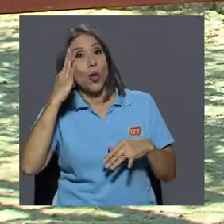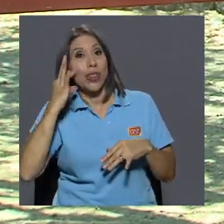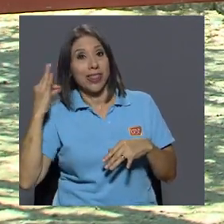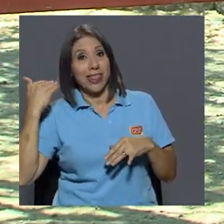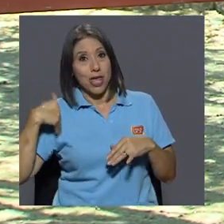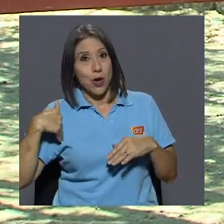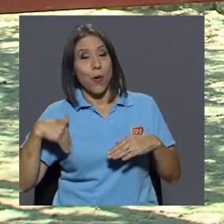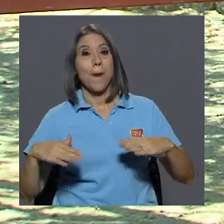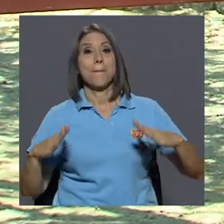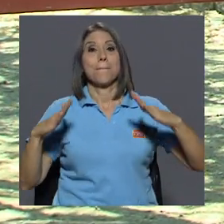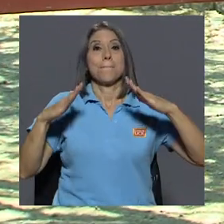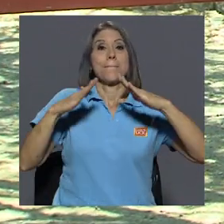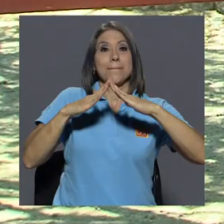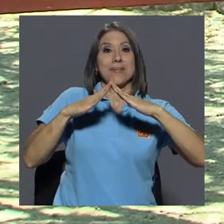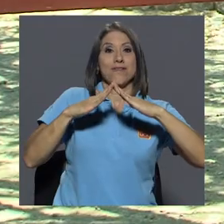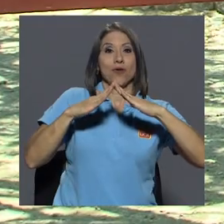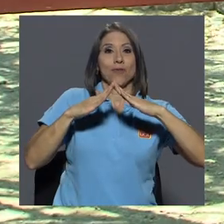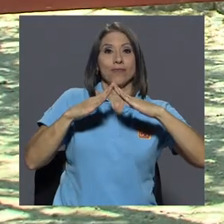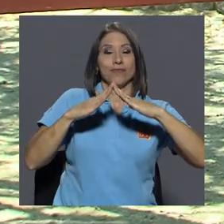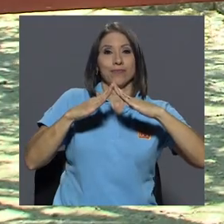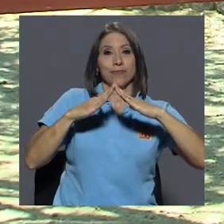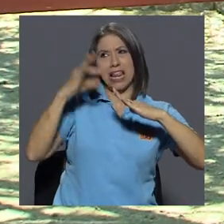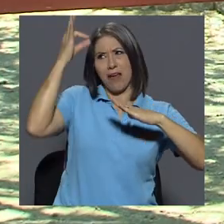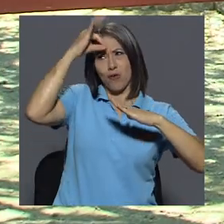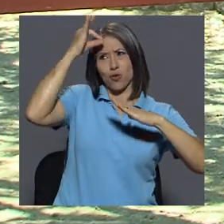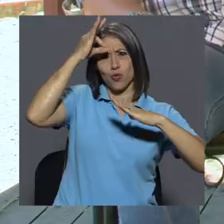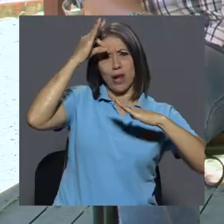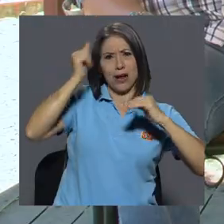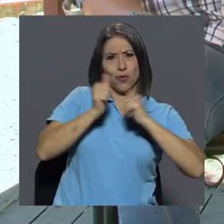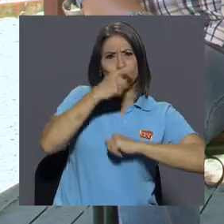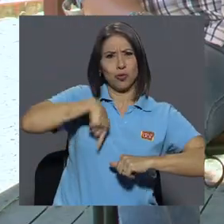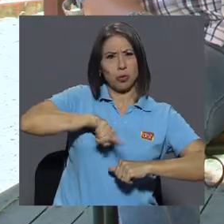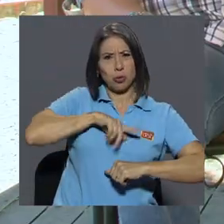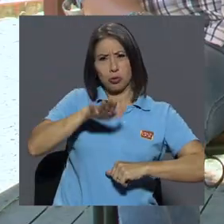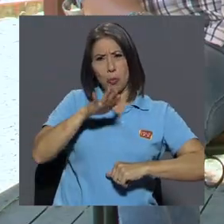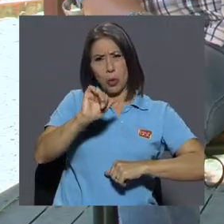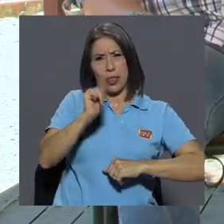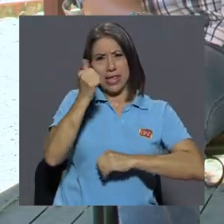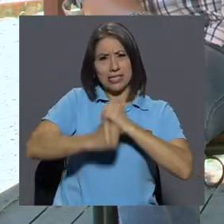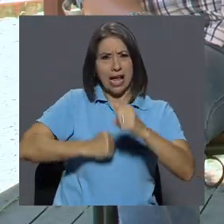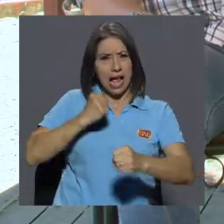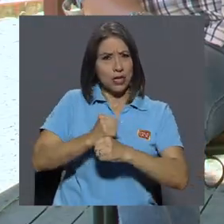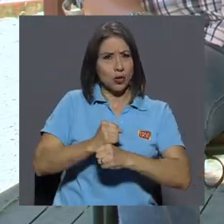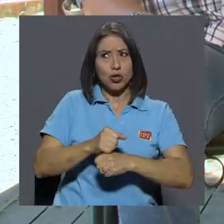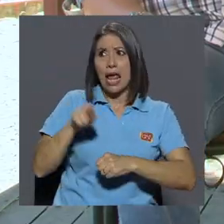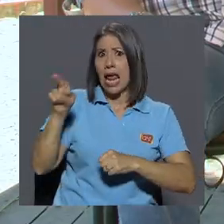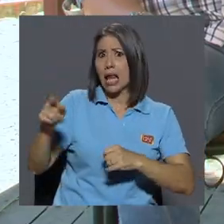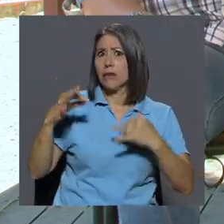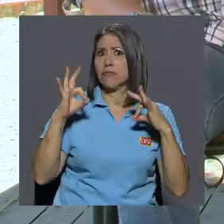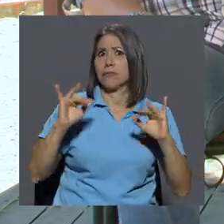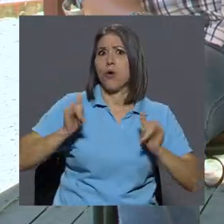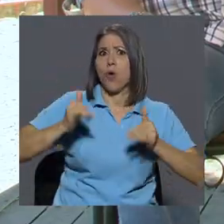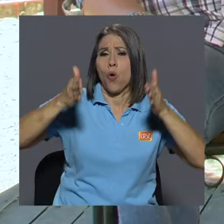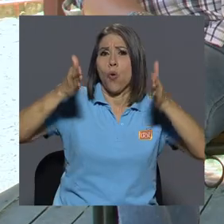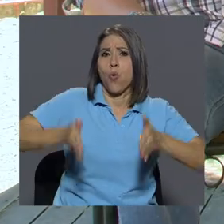vivió en nuestra casa, en La Fortuna, como 10 años. Era un gran arquero de fútbol, Orontes Madrigal Quirós.